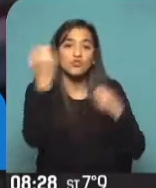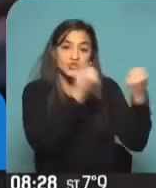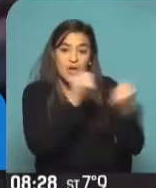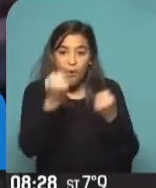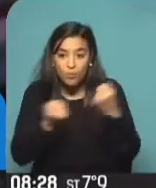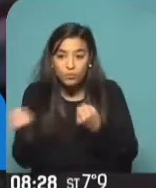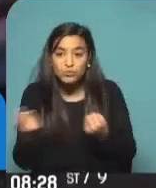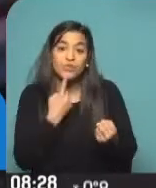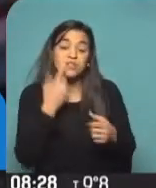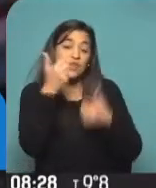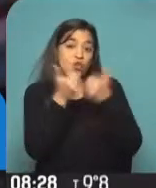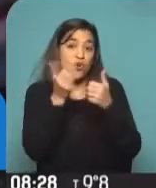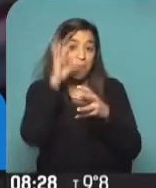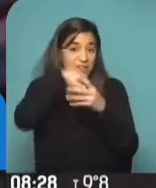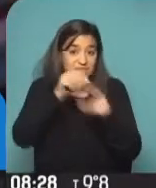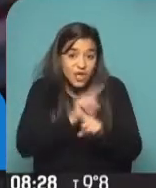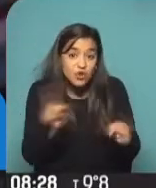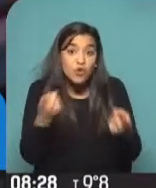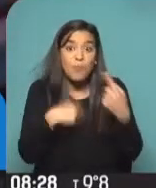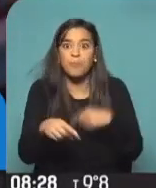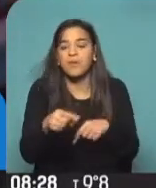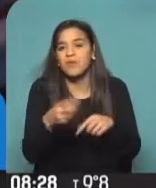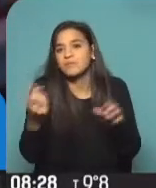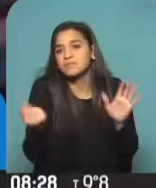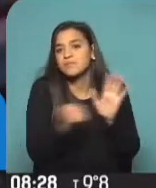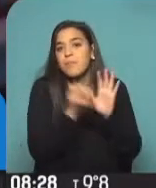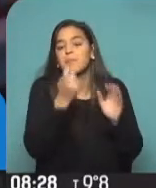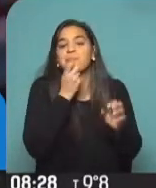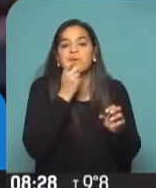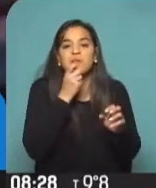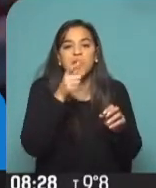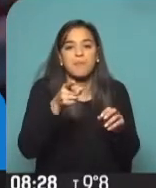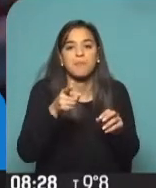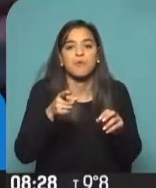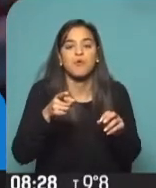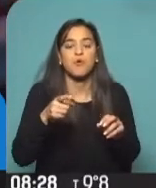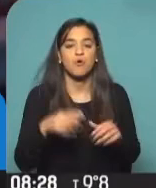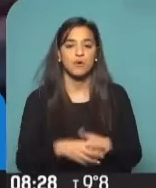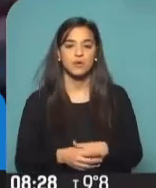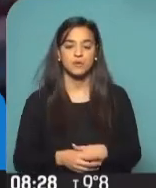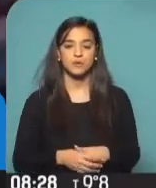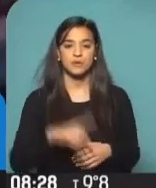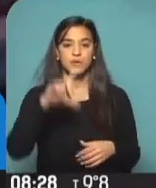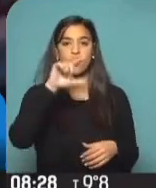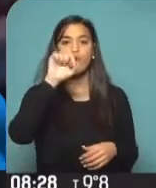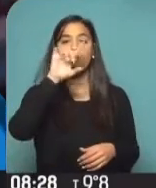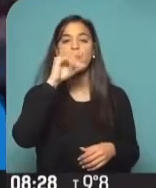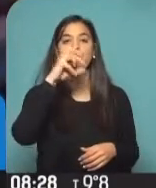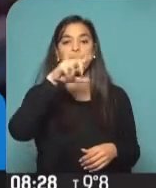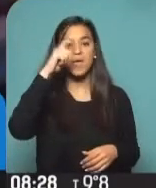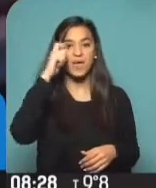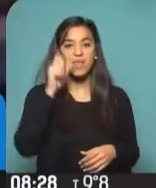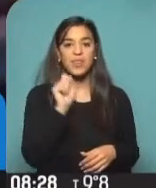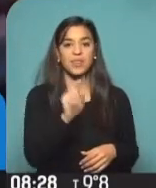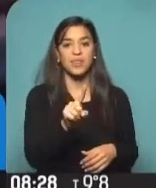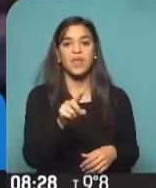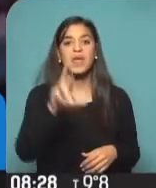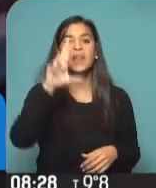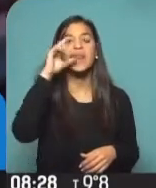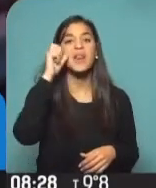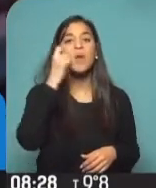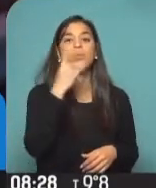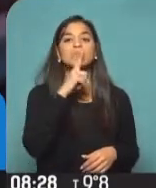si bien no van a competir persona emblemático como por ejemplo la coupé que era de carlos alberto reutemann